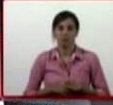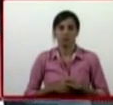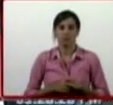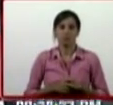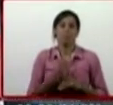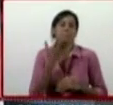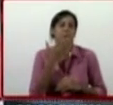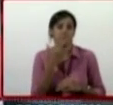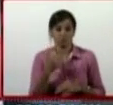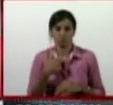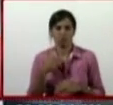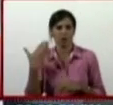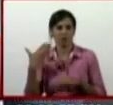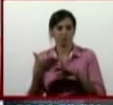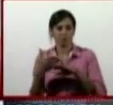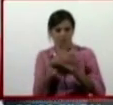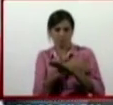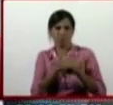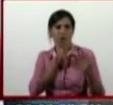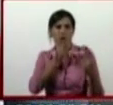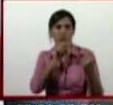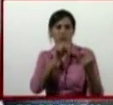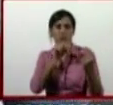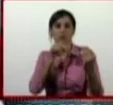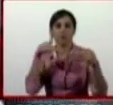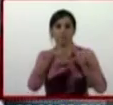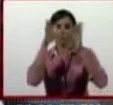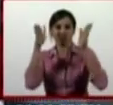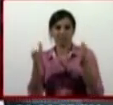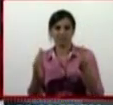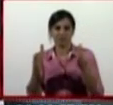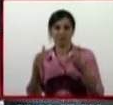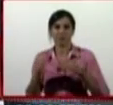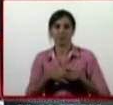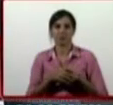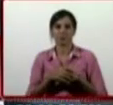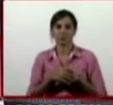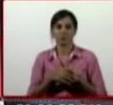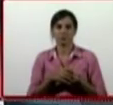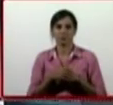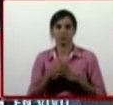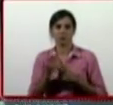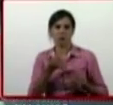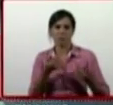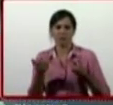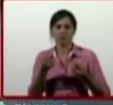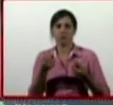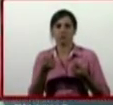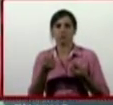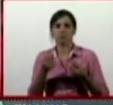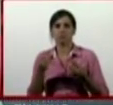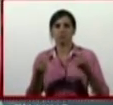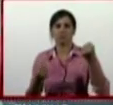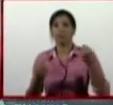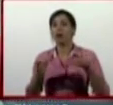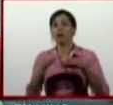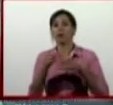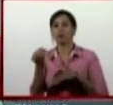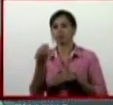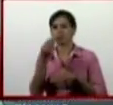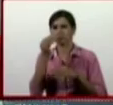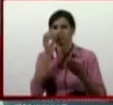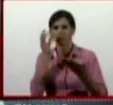Por ejemplo, yo venía hablando ahorita con el ministro Osorio. Nos vinimos manejando desde Yaracuy hasta